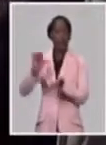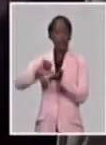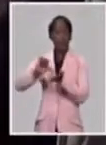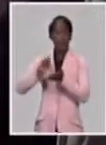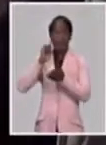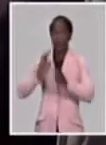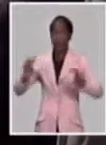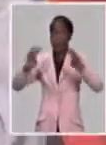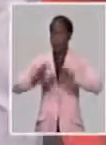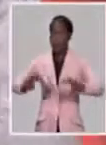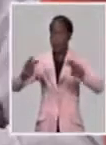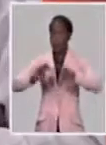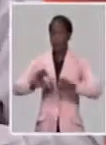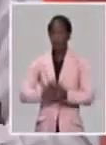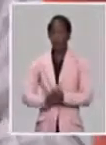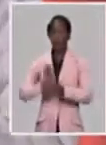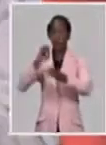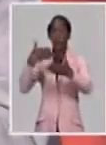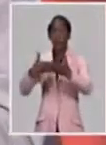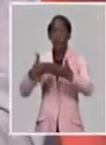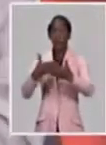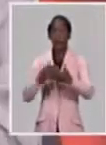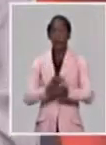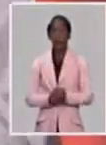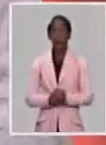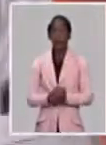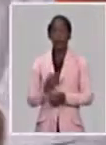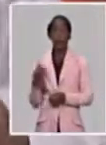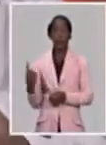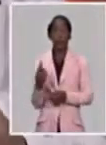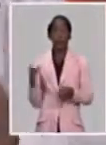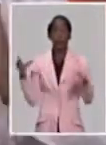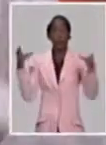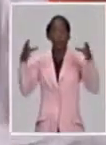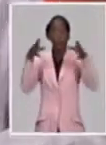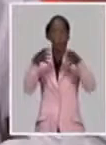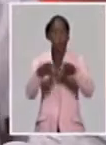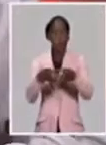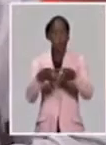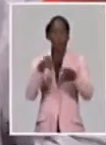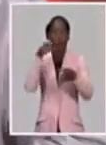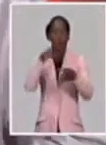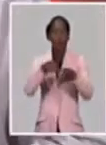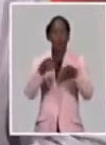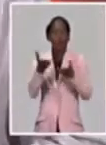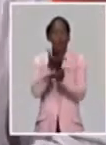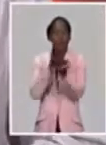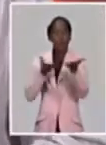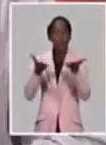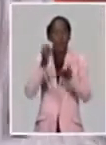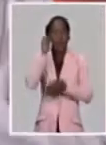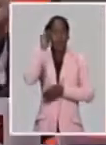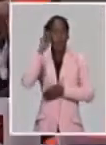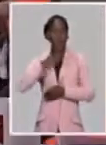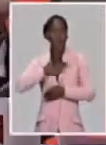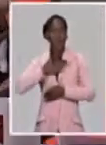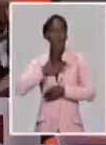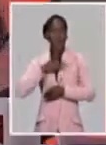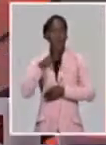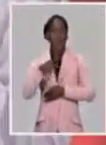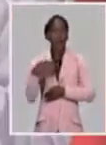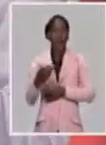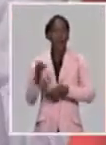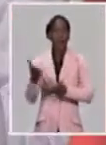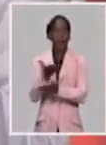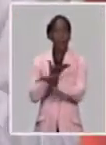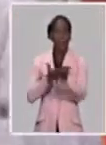empresa, con el objetivo de dinamizar, con el objetivo de que se obtengan productos y servicios a partir de ese conocimiento. ¿Es más que una infraestructura? Es mucho más que infraestructura,